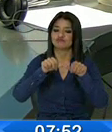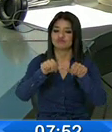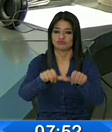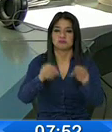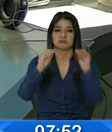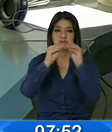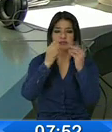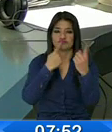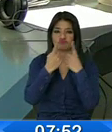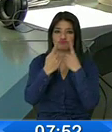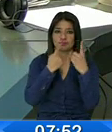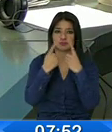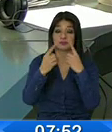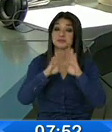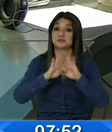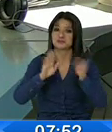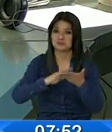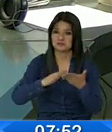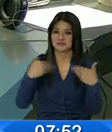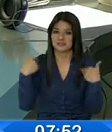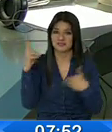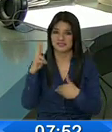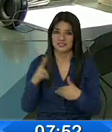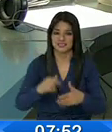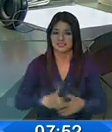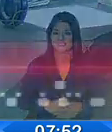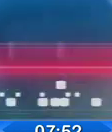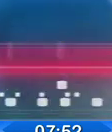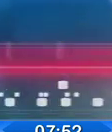este diálogo permiso un feliz viernes